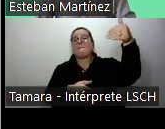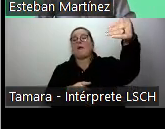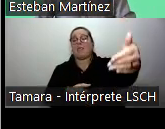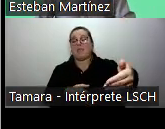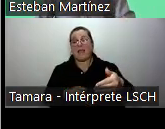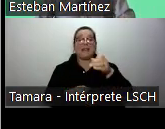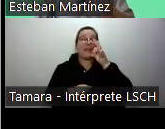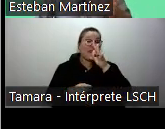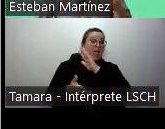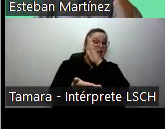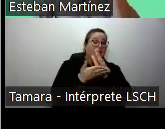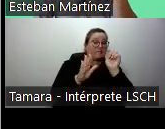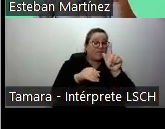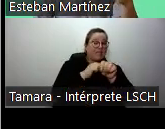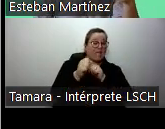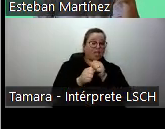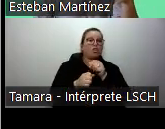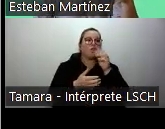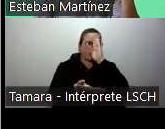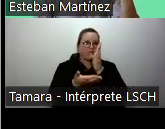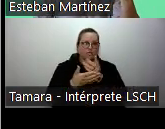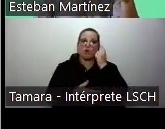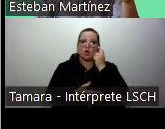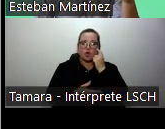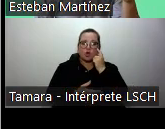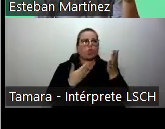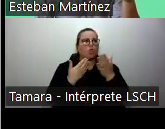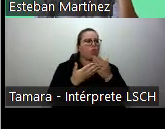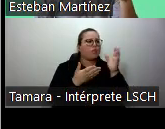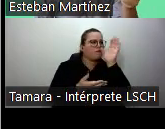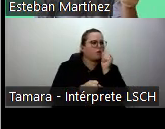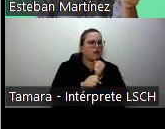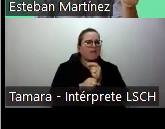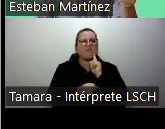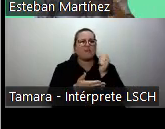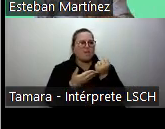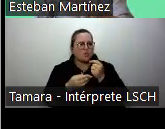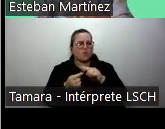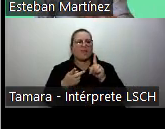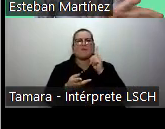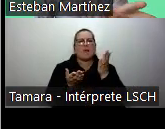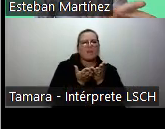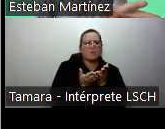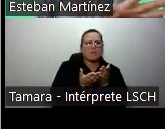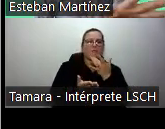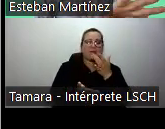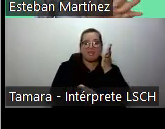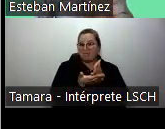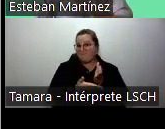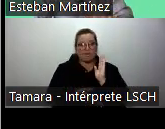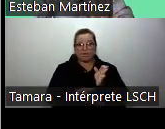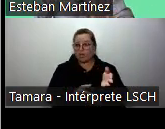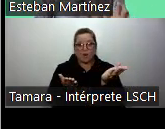tomar decisiones difíciles como por ejemplo dónde Busco pega a qué le voy a pedir ayuda qué tengo que estudiar porque vas a tener que seguir estudiando